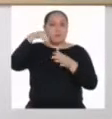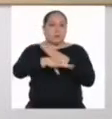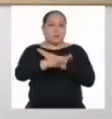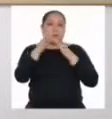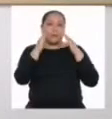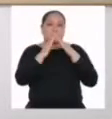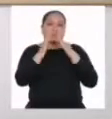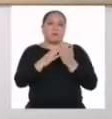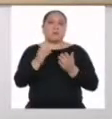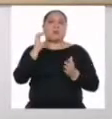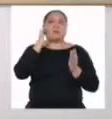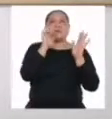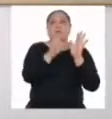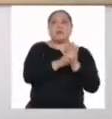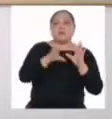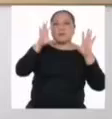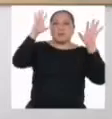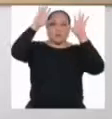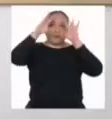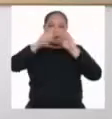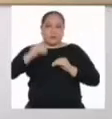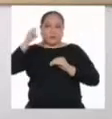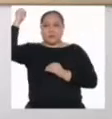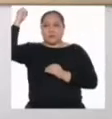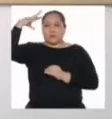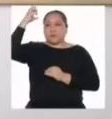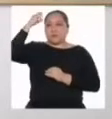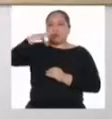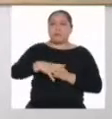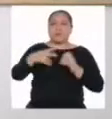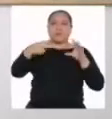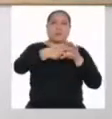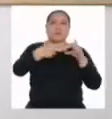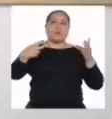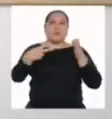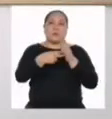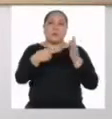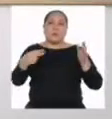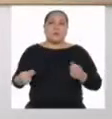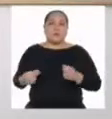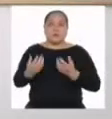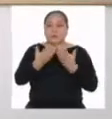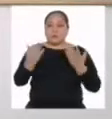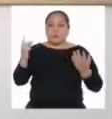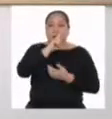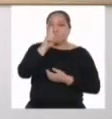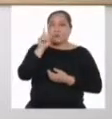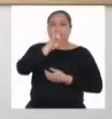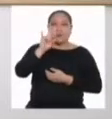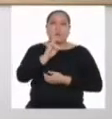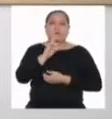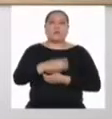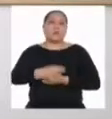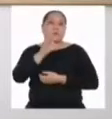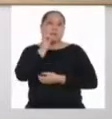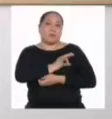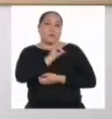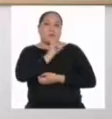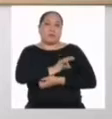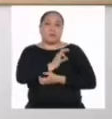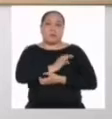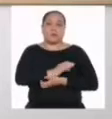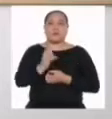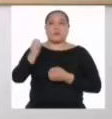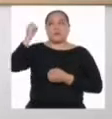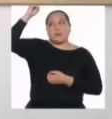Por ejemplo, apagando las luces y desconectando los equipos que no se utilizan, aprovechando al máximo